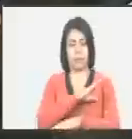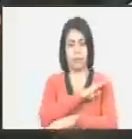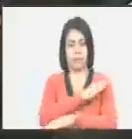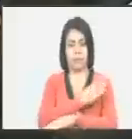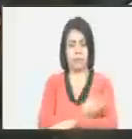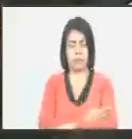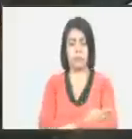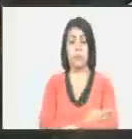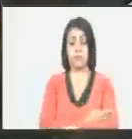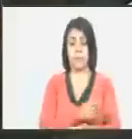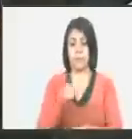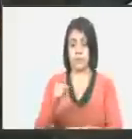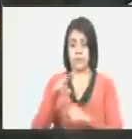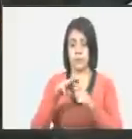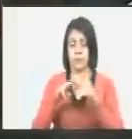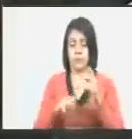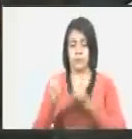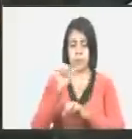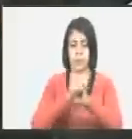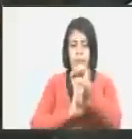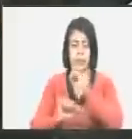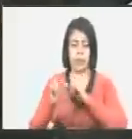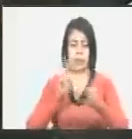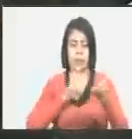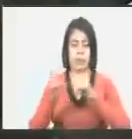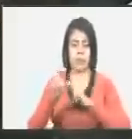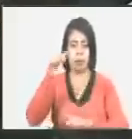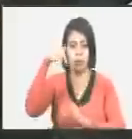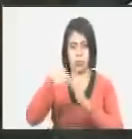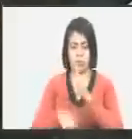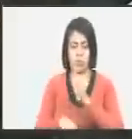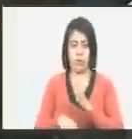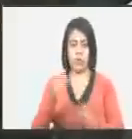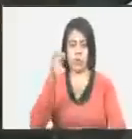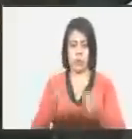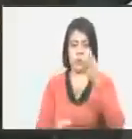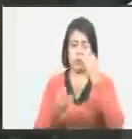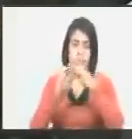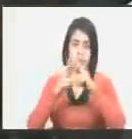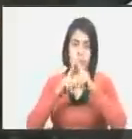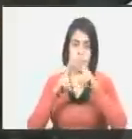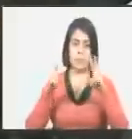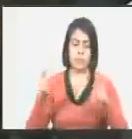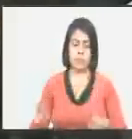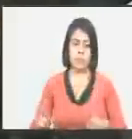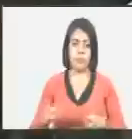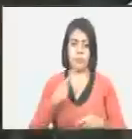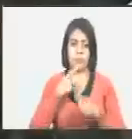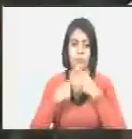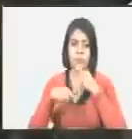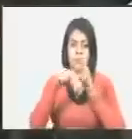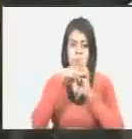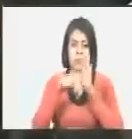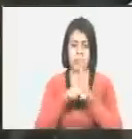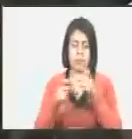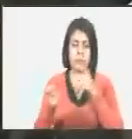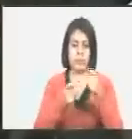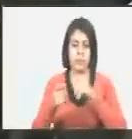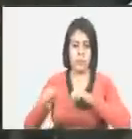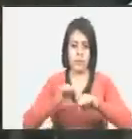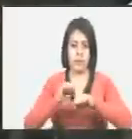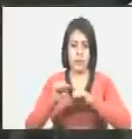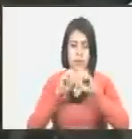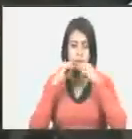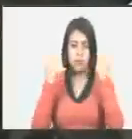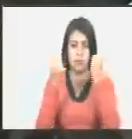Popular, con competencia en materia de defensa y relaciones interiores, justicia y paz, dictarán las normas que regulen las actuaciones